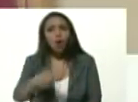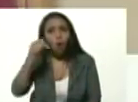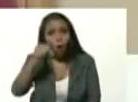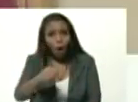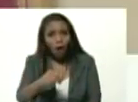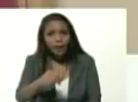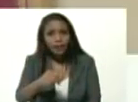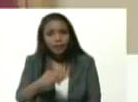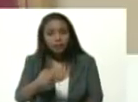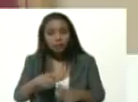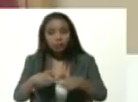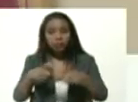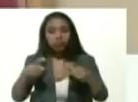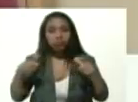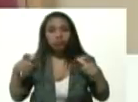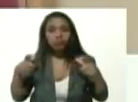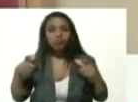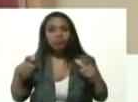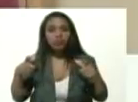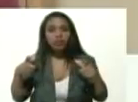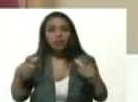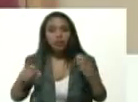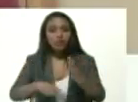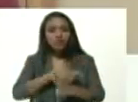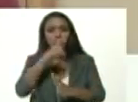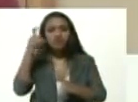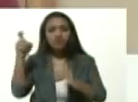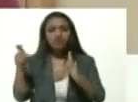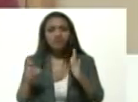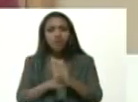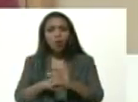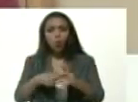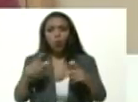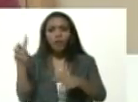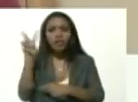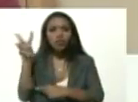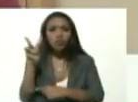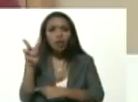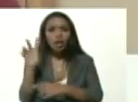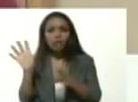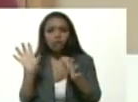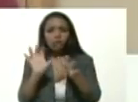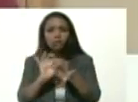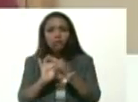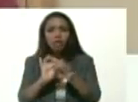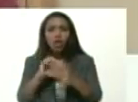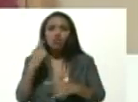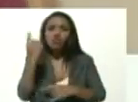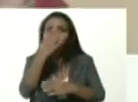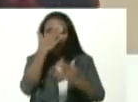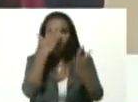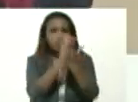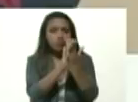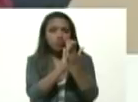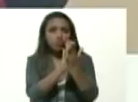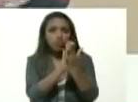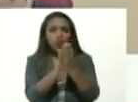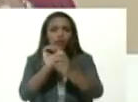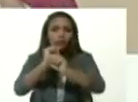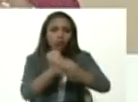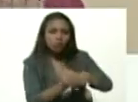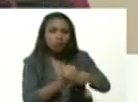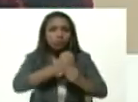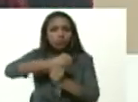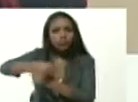la inmensa y total mayoría de los venezolanos estamos unidos en un solo frente, remando